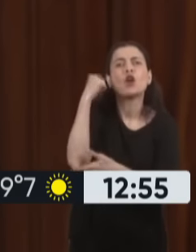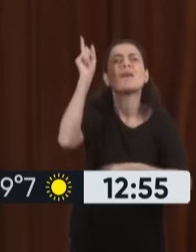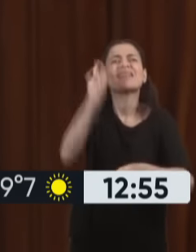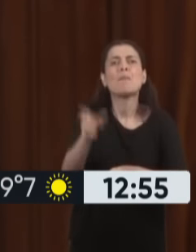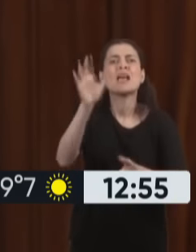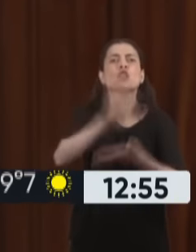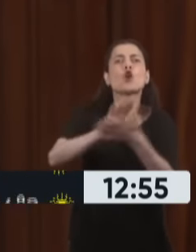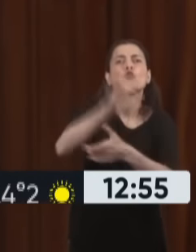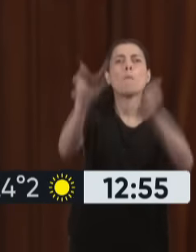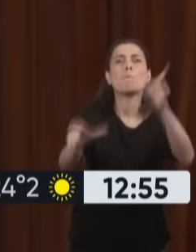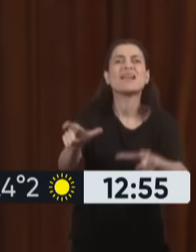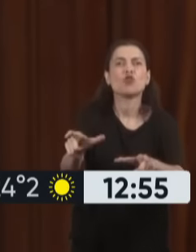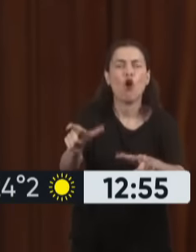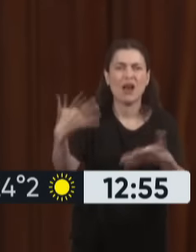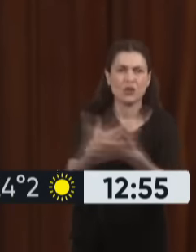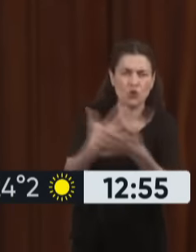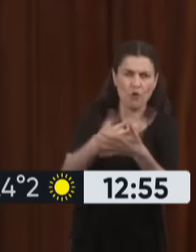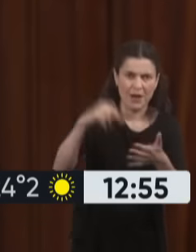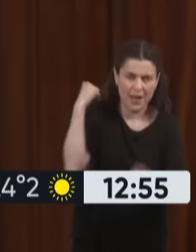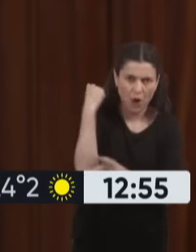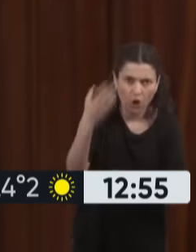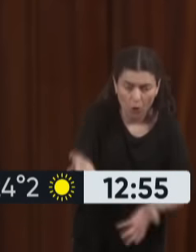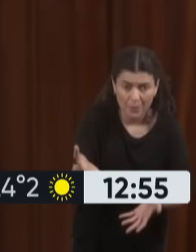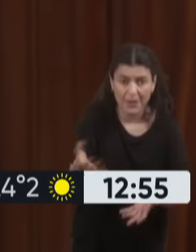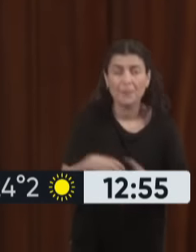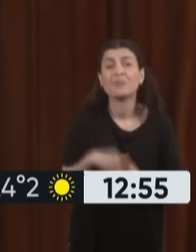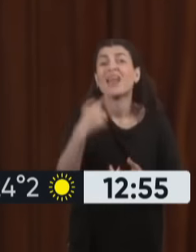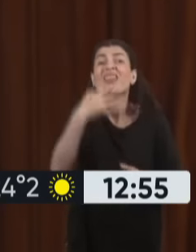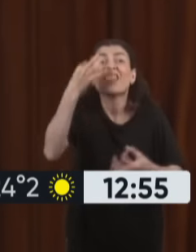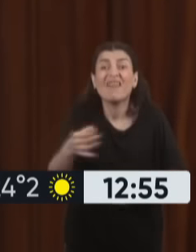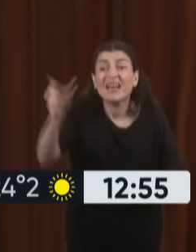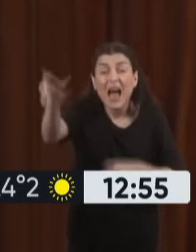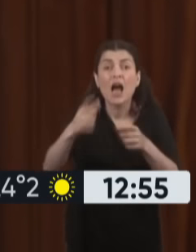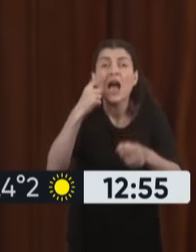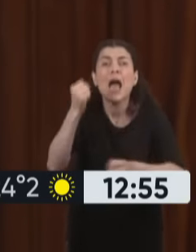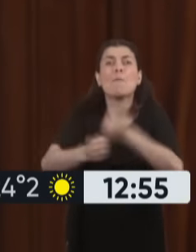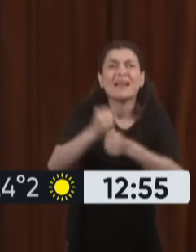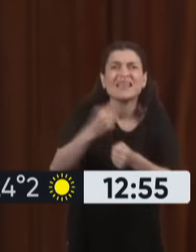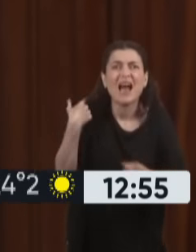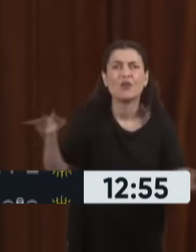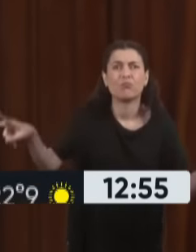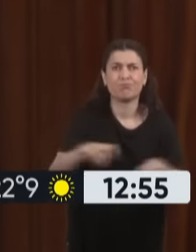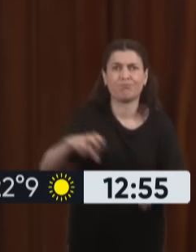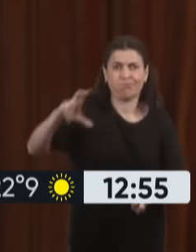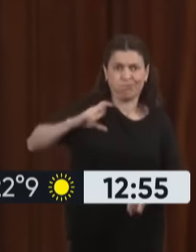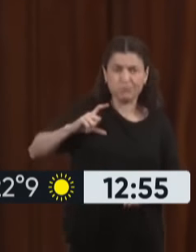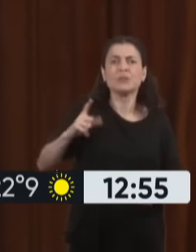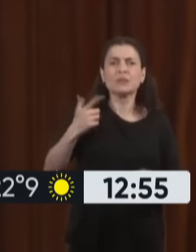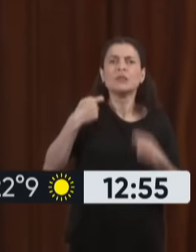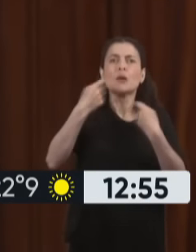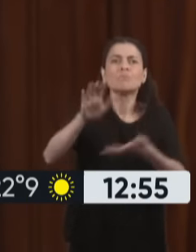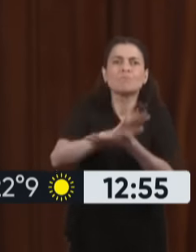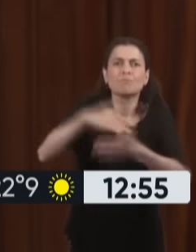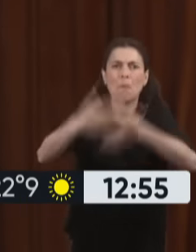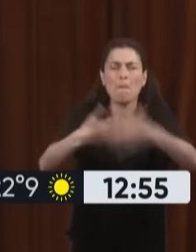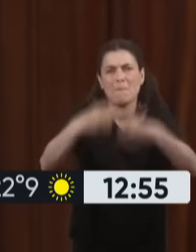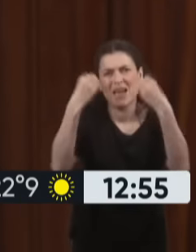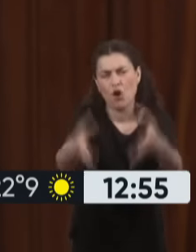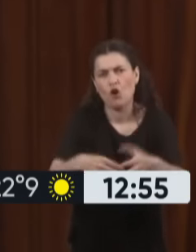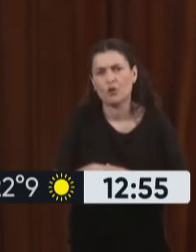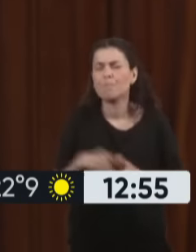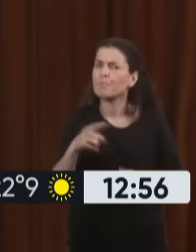más dinero ganen, mejor, porque quiere decir que son verdaderamente benefactores sociales. Nosotros lo que sí